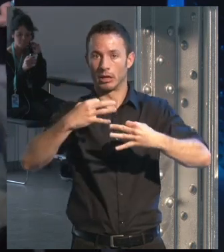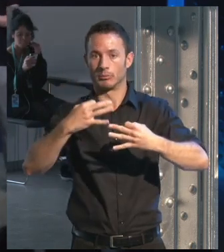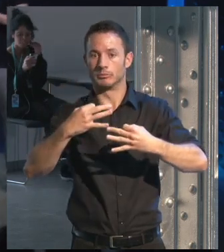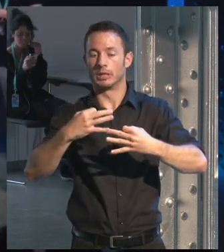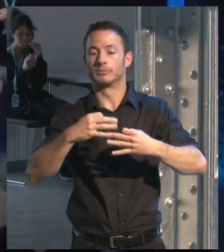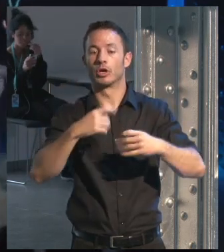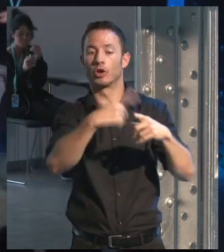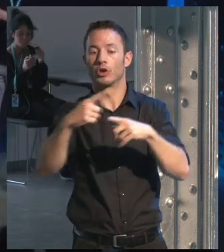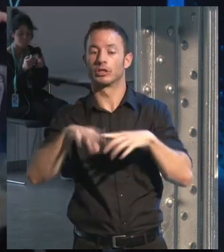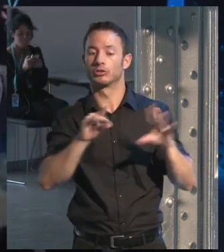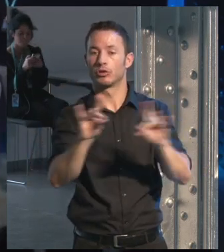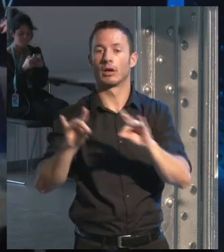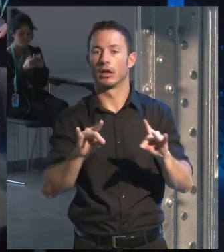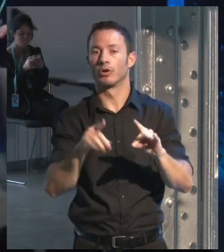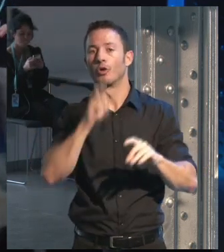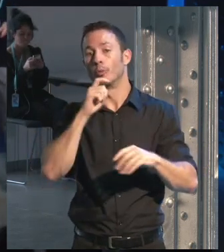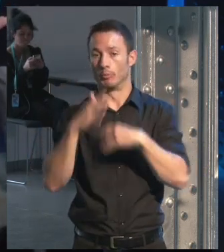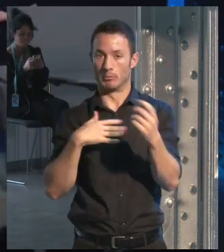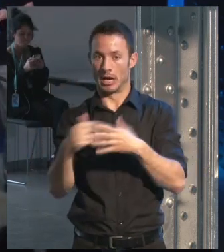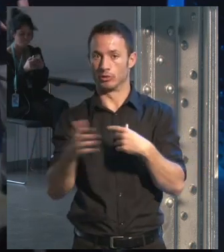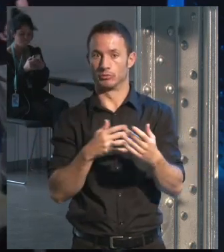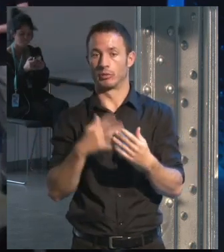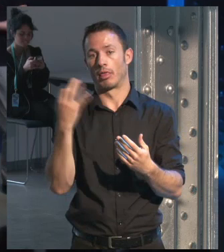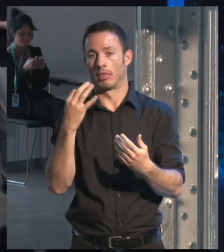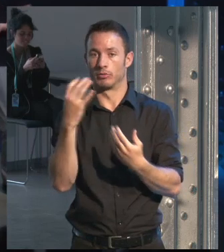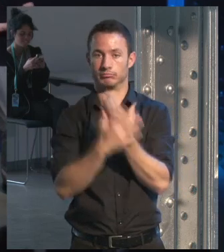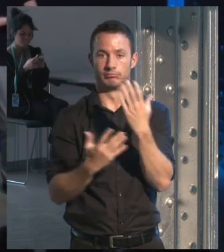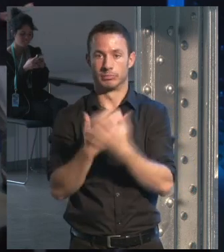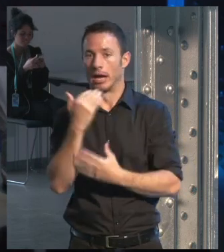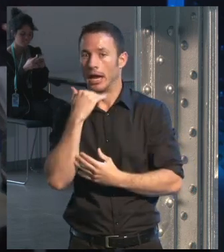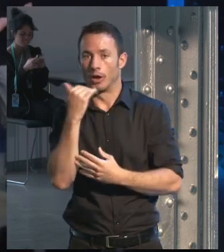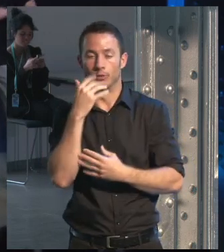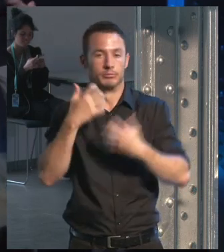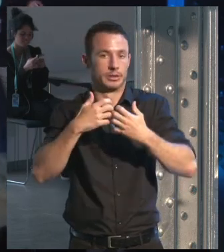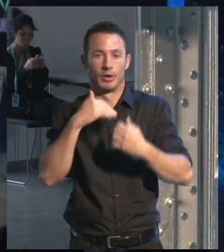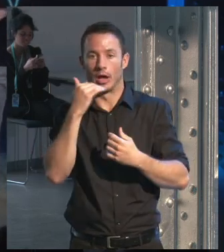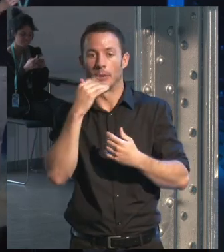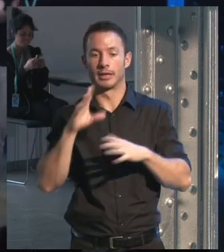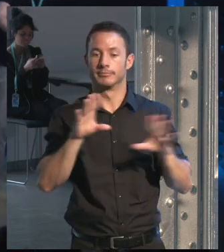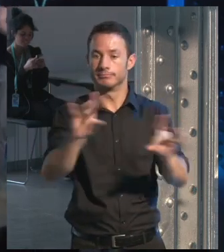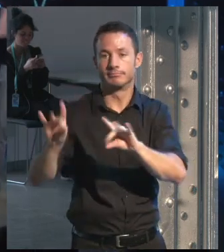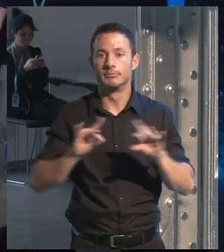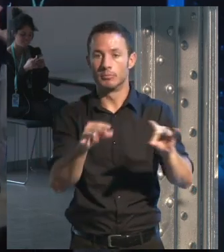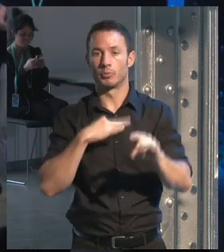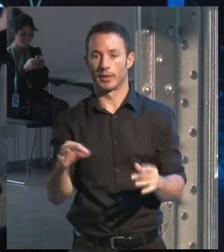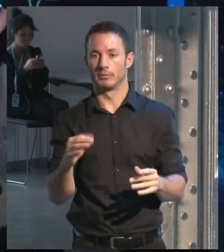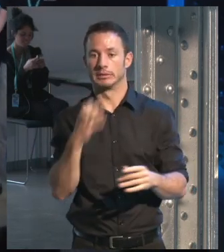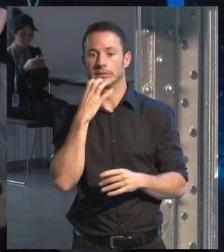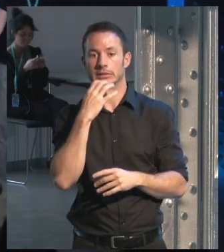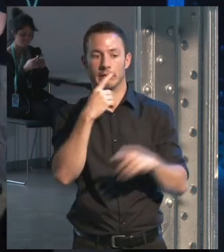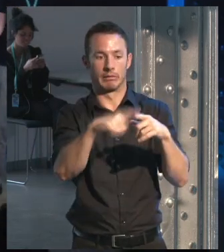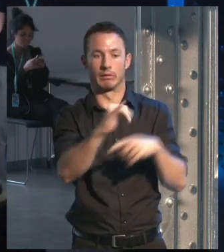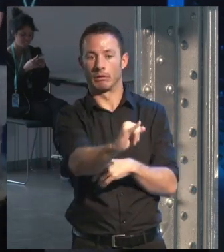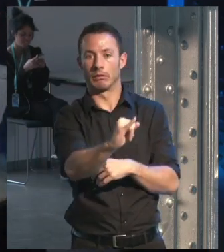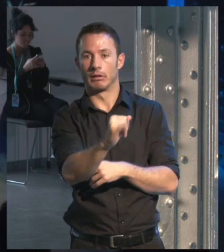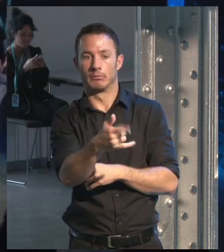pues hay que poner un dispositivo que me lea la mano y que me haga tocar las cosas fácilmente, sin ponerme a ver, ahora cómo hago yo para coger eso, pues algo normal, si hay